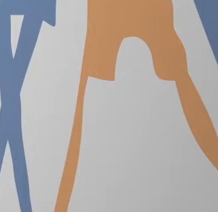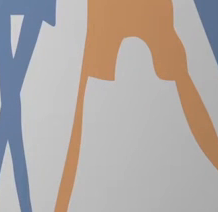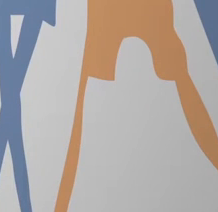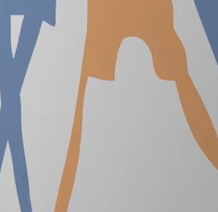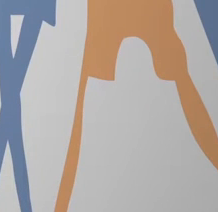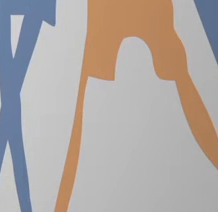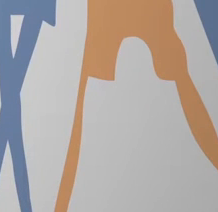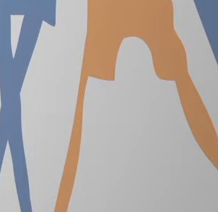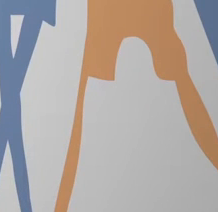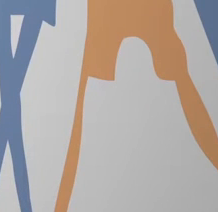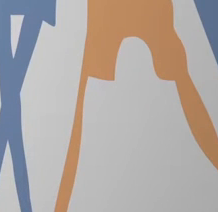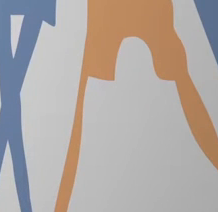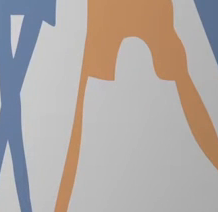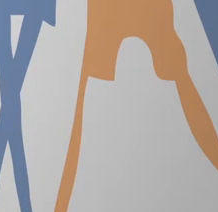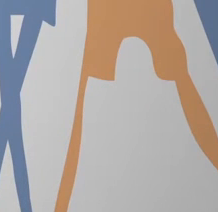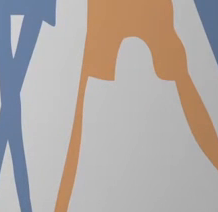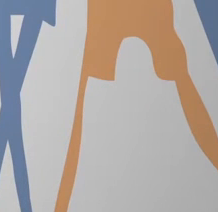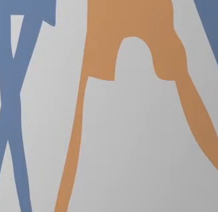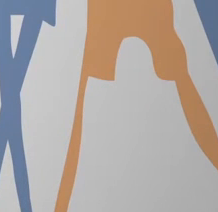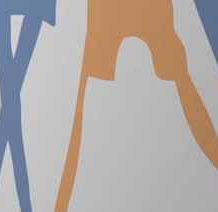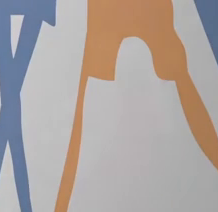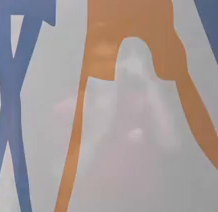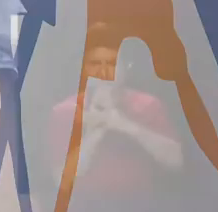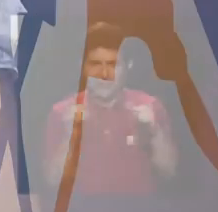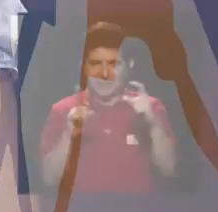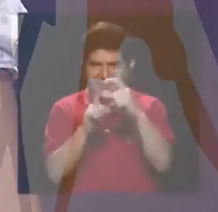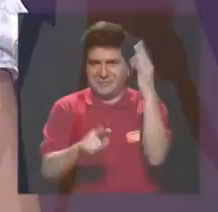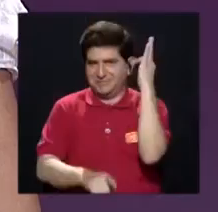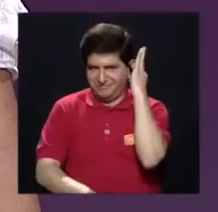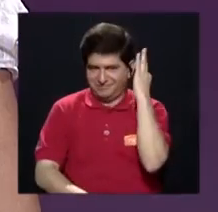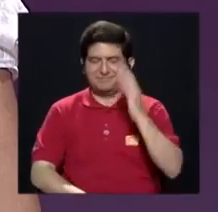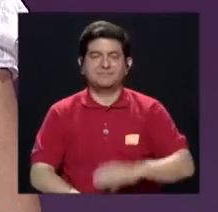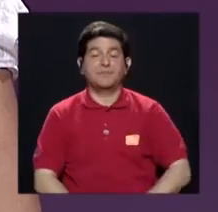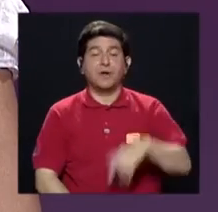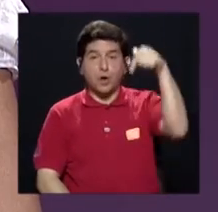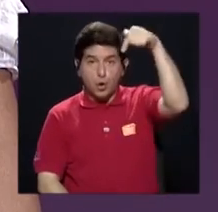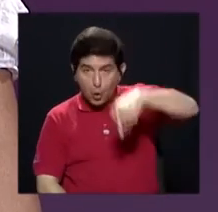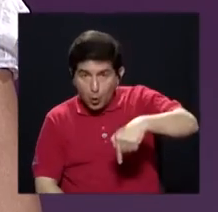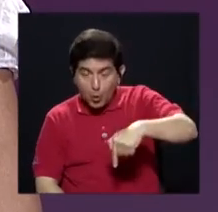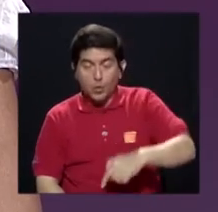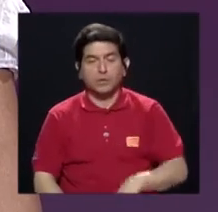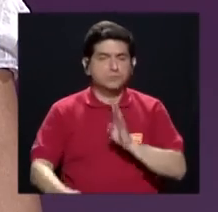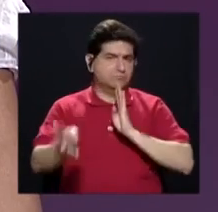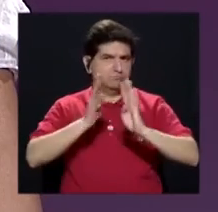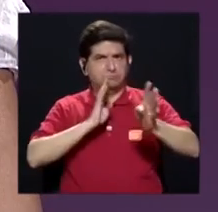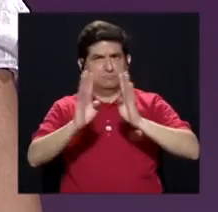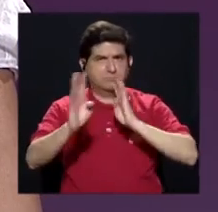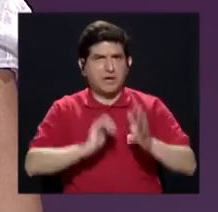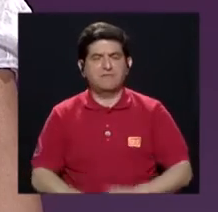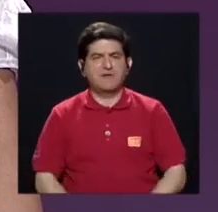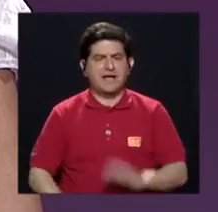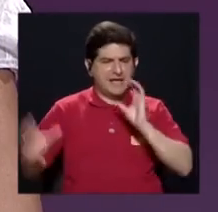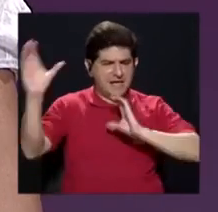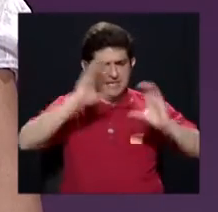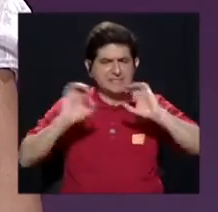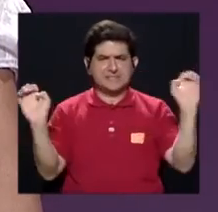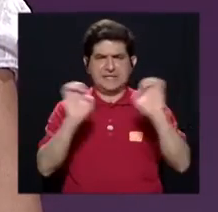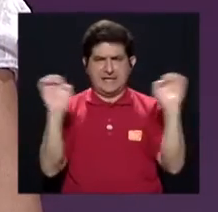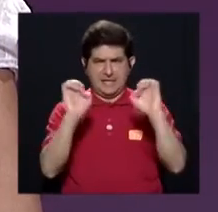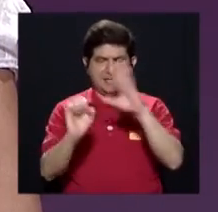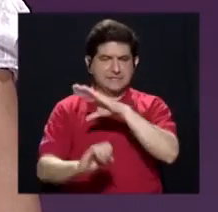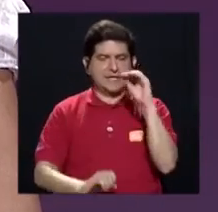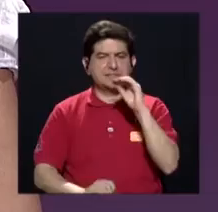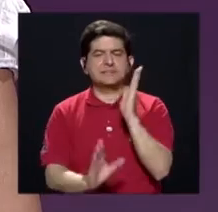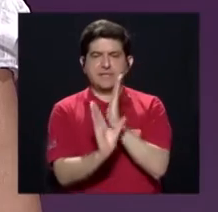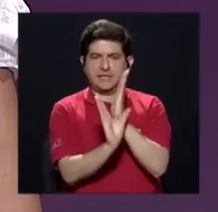Muy bienvenidas y bienvenidos en esta nueva entrega de Palabra de Mujer. Hoy estaremos hablando acerca de las ciencias energéticas y